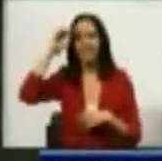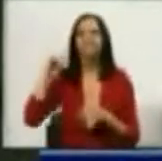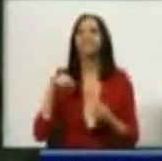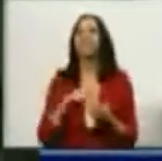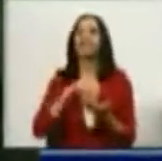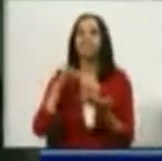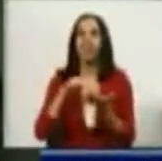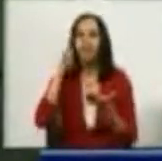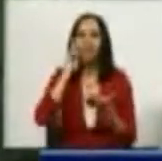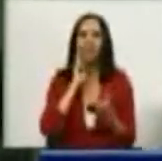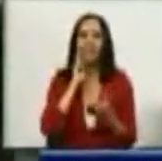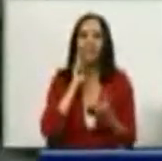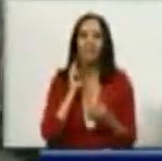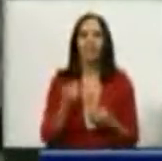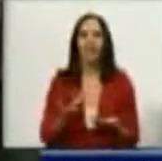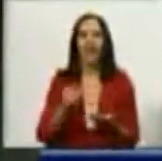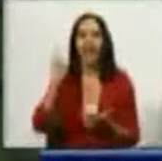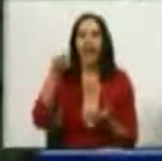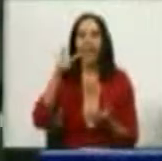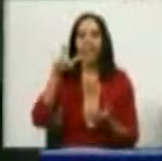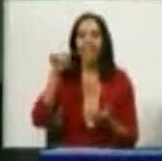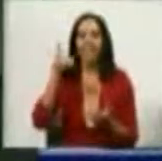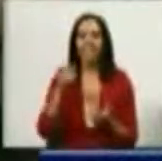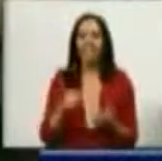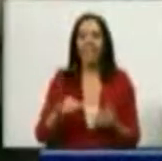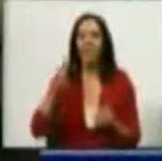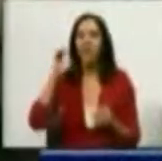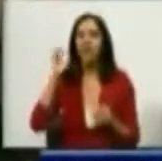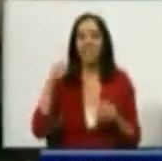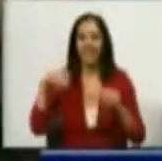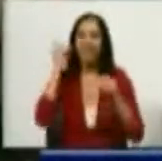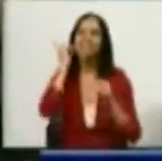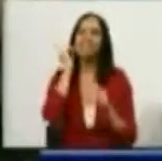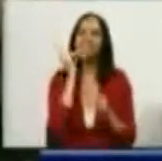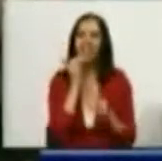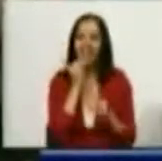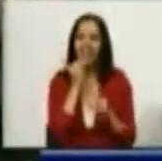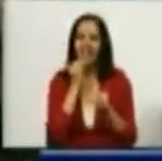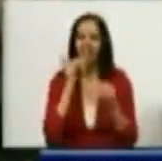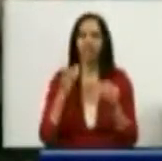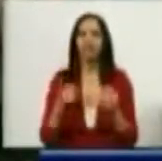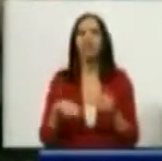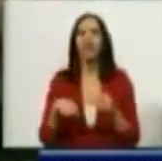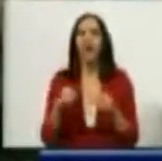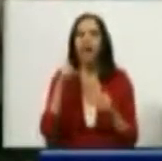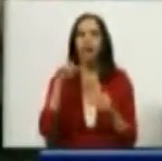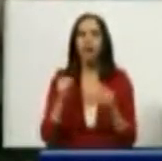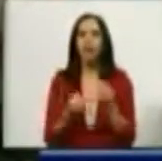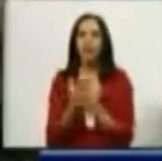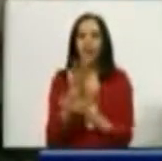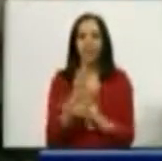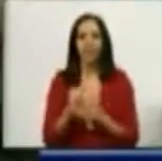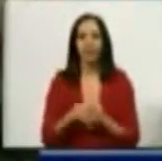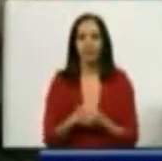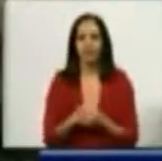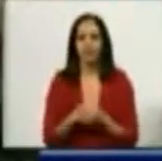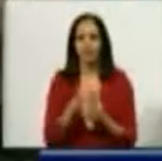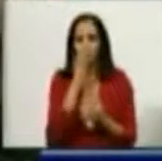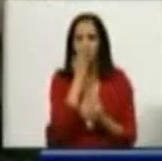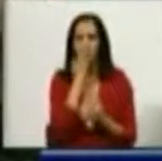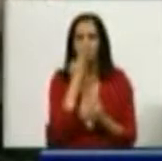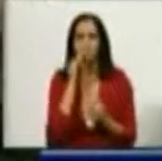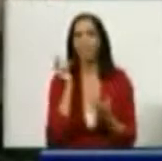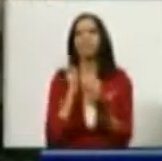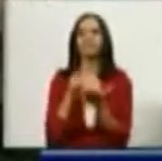bolivariana a Gladys requena Rubén sapoleo a Darío vivas a Luis florido aquí presente y siempre